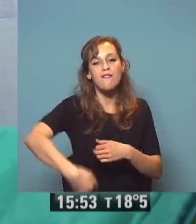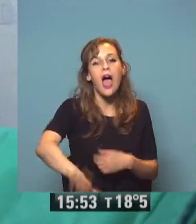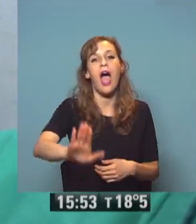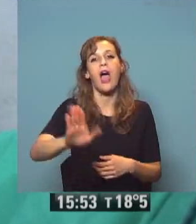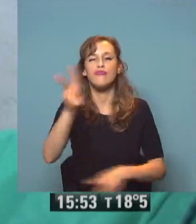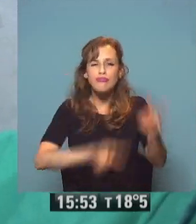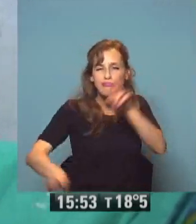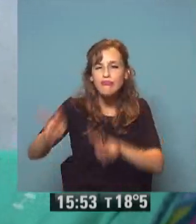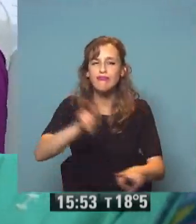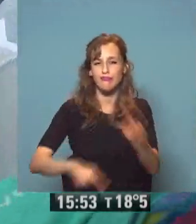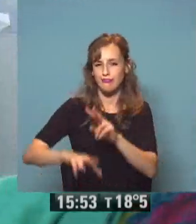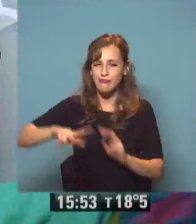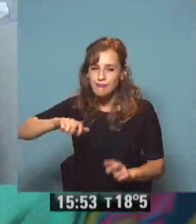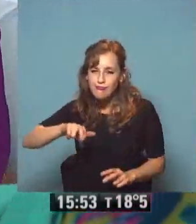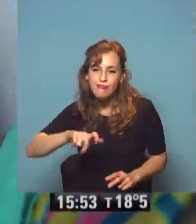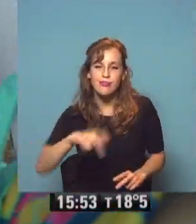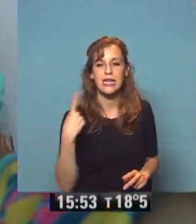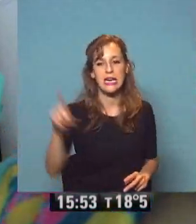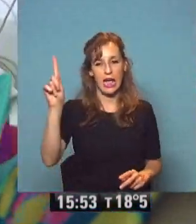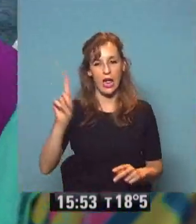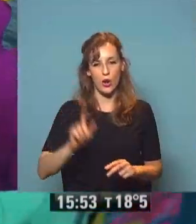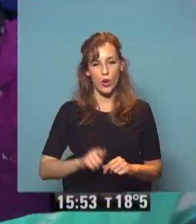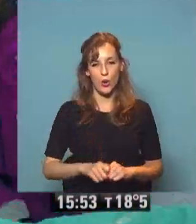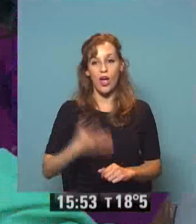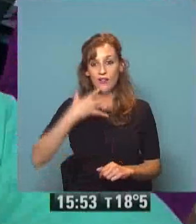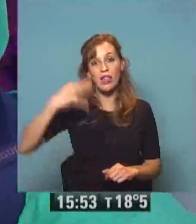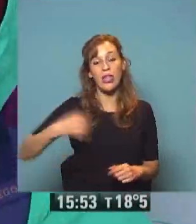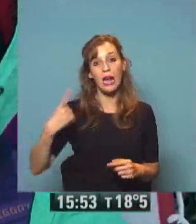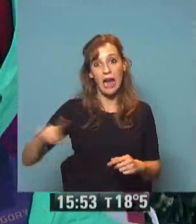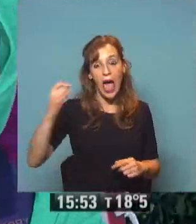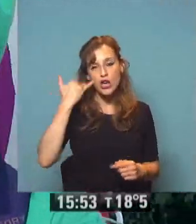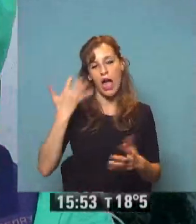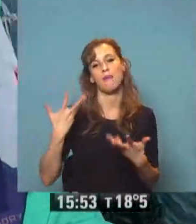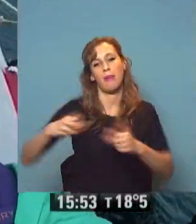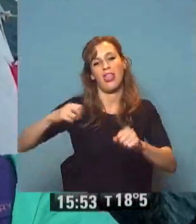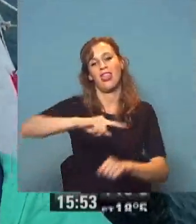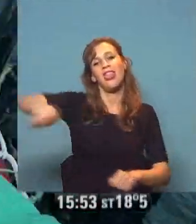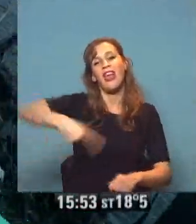más raros. Que en realidad los encontré hace un ratito. ¡Esa!